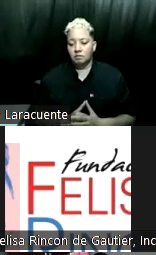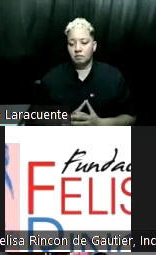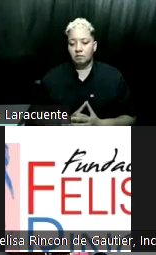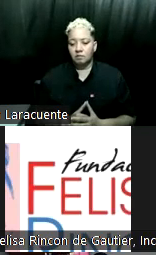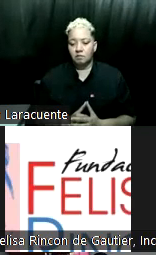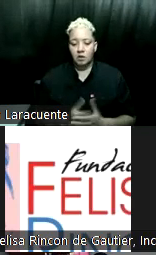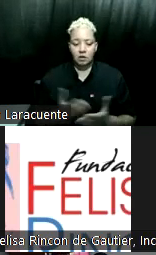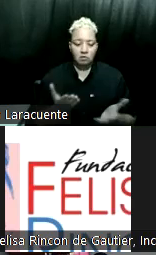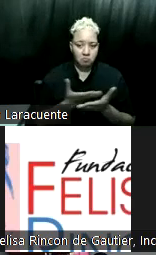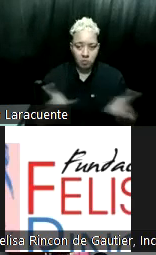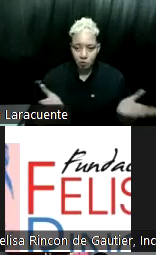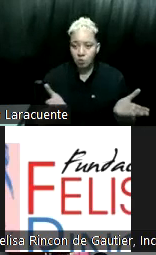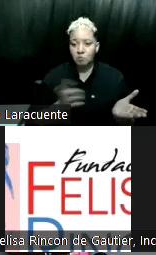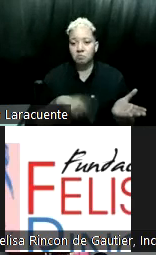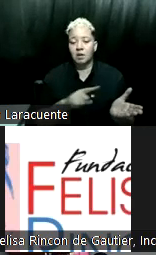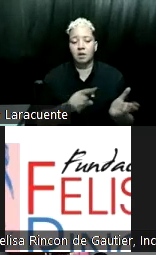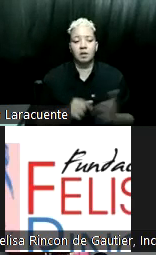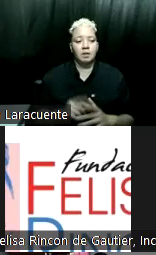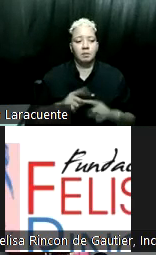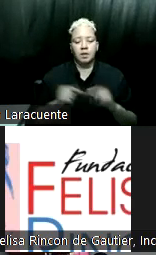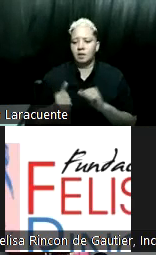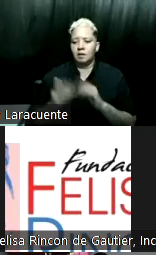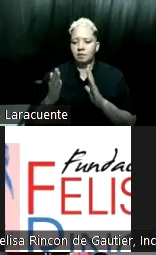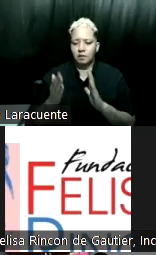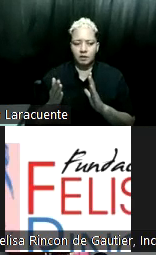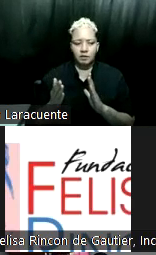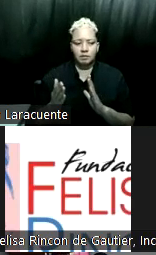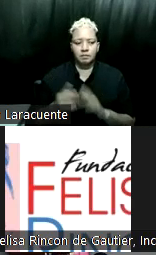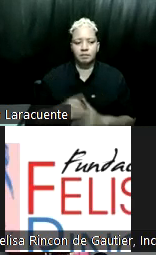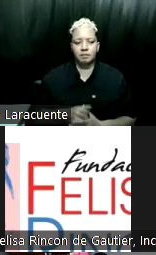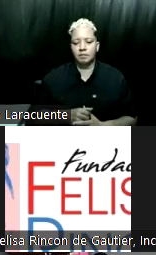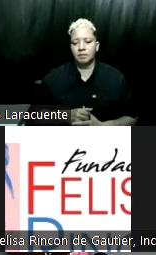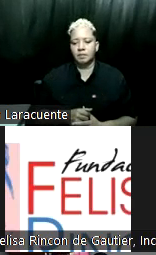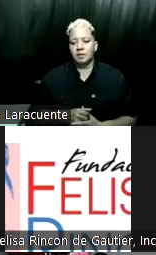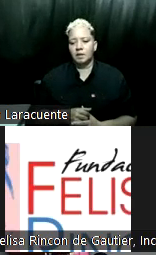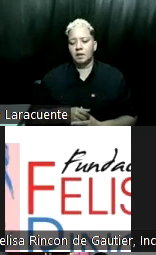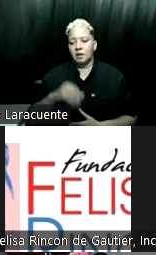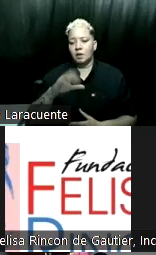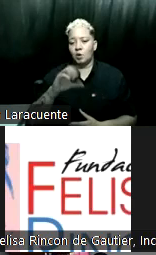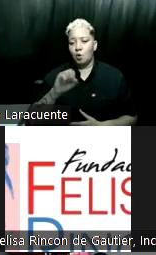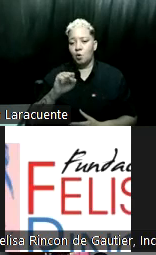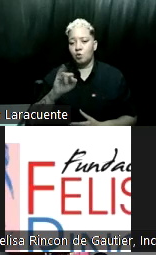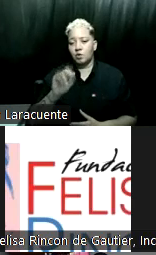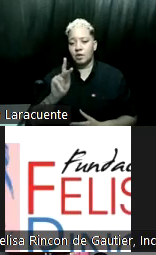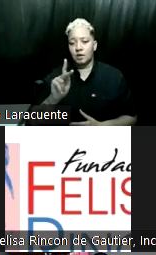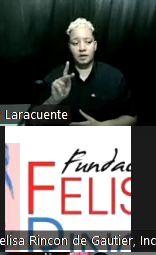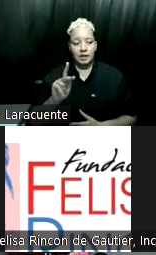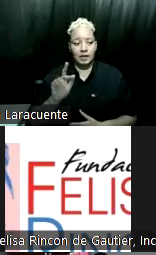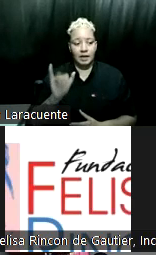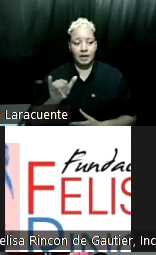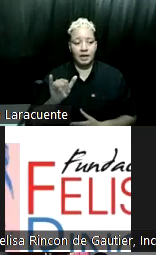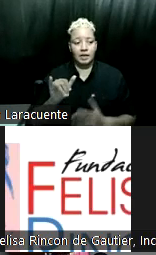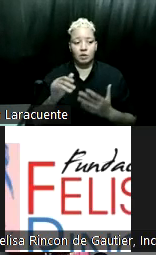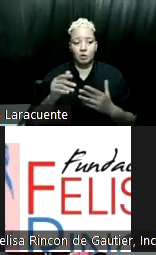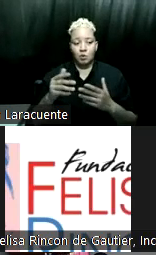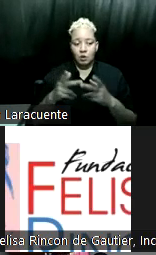audiencia y amigas, pero ahí está enfrentándose a Kresimir Kosic y Kosic está ahí en una